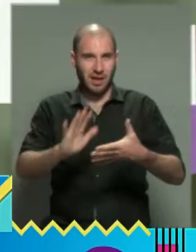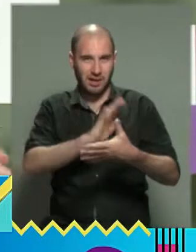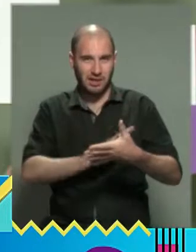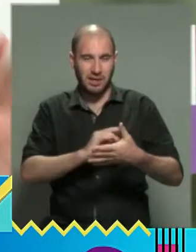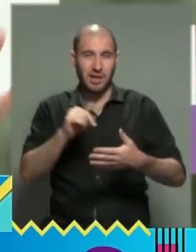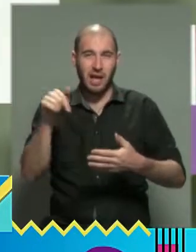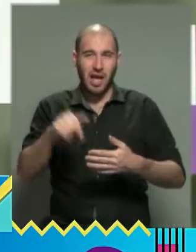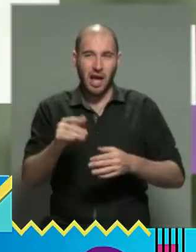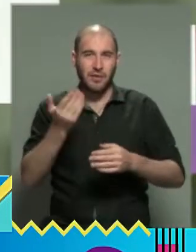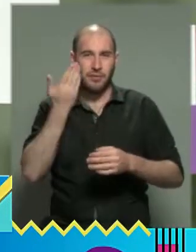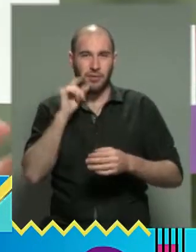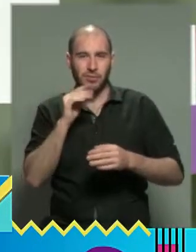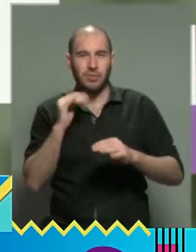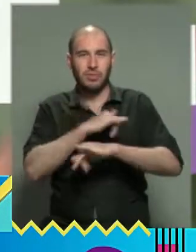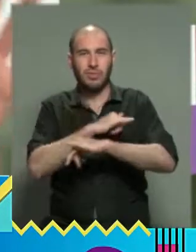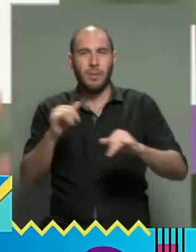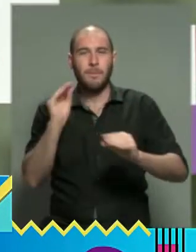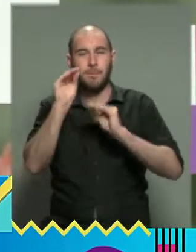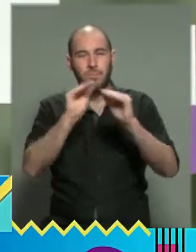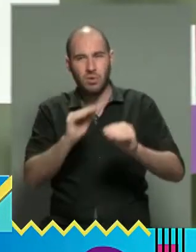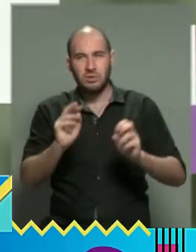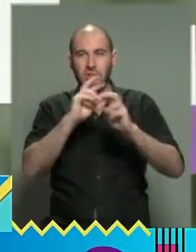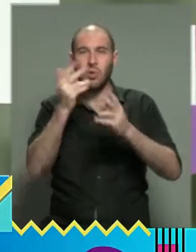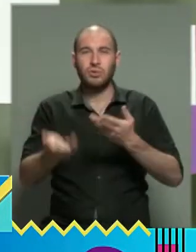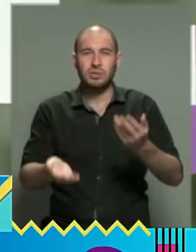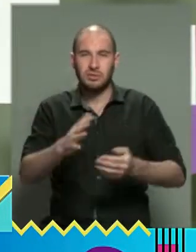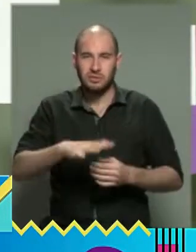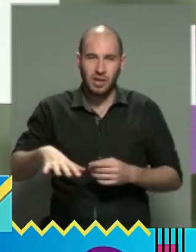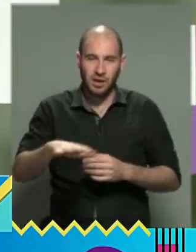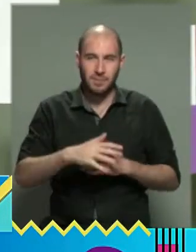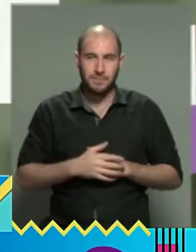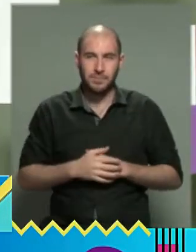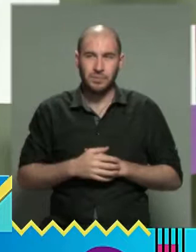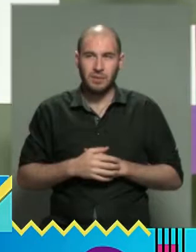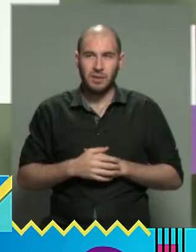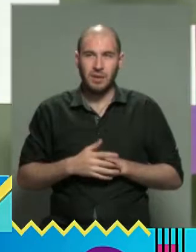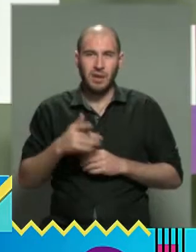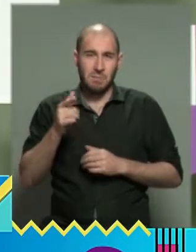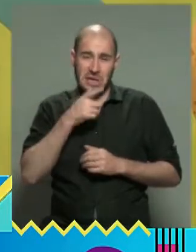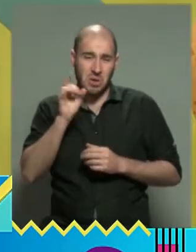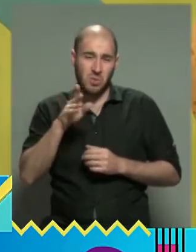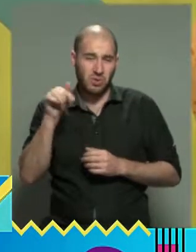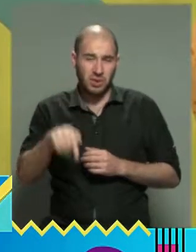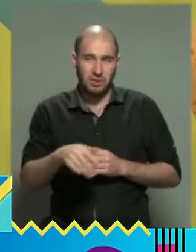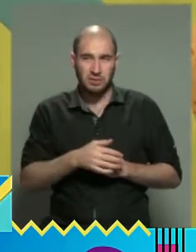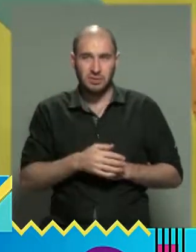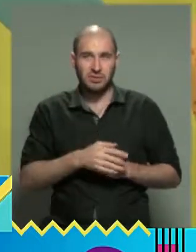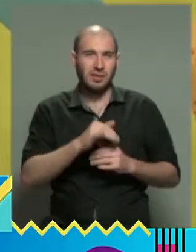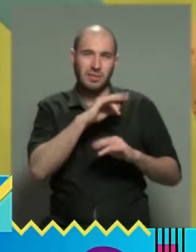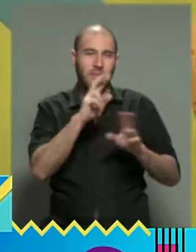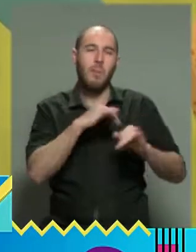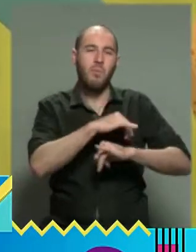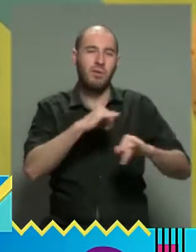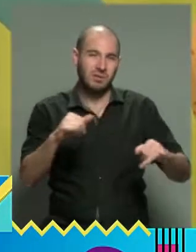hoy saltan en las redes sociales a hacer publicaciones en cuanto a la justicia social. Sí. Entonces digo, lo tomamos como eso, nada más. Sí, una cuestión de marketing